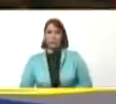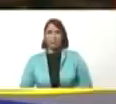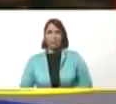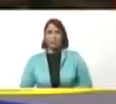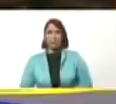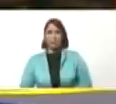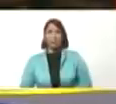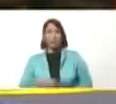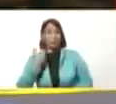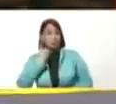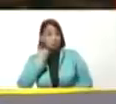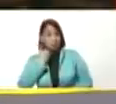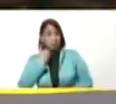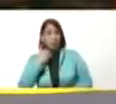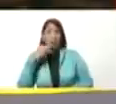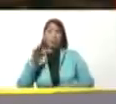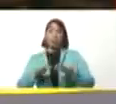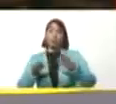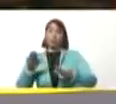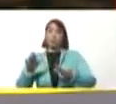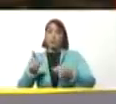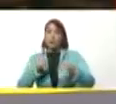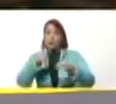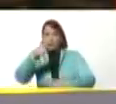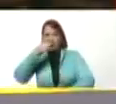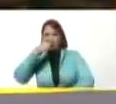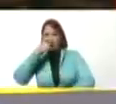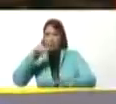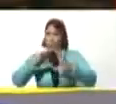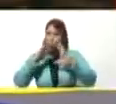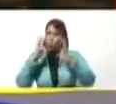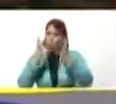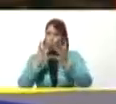esa pandemia que aún azota al mundo,